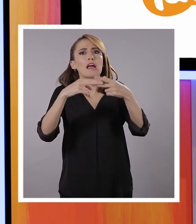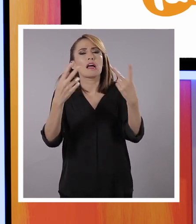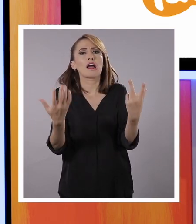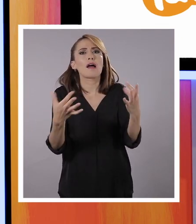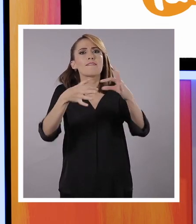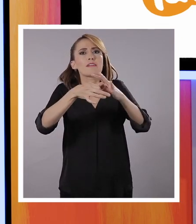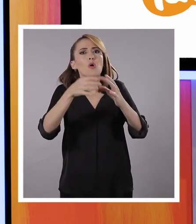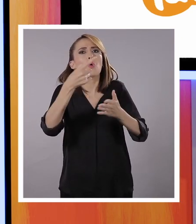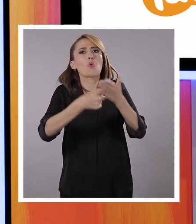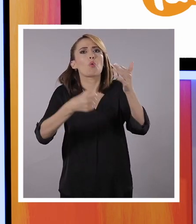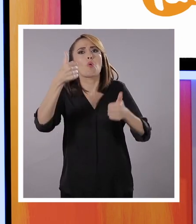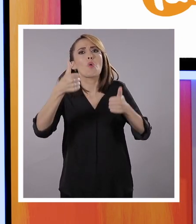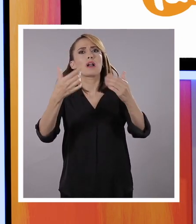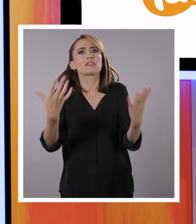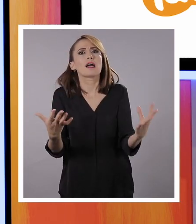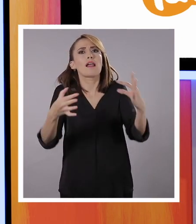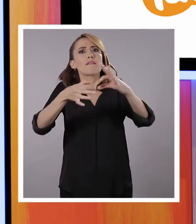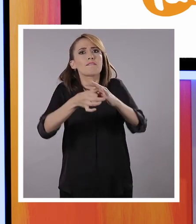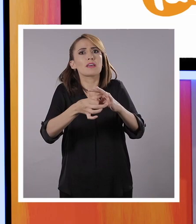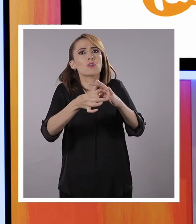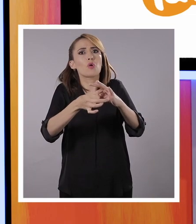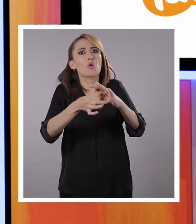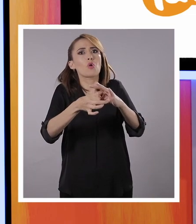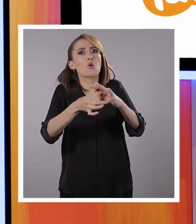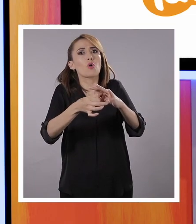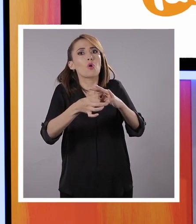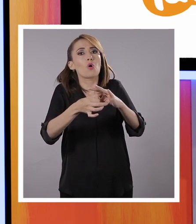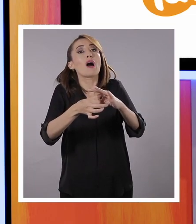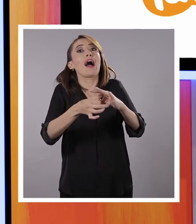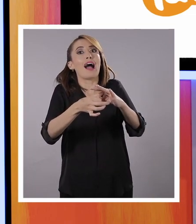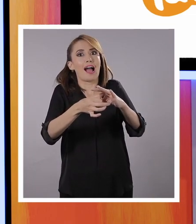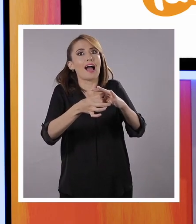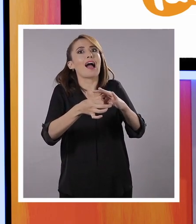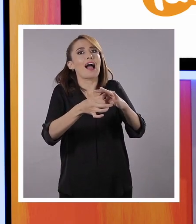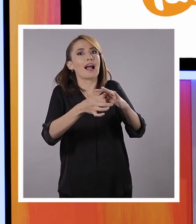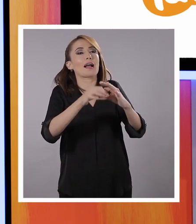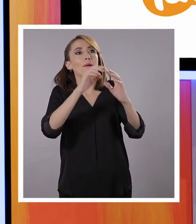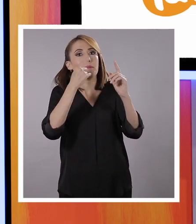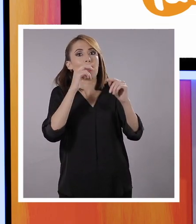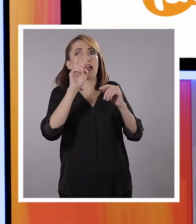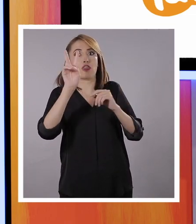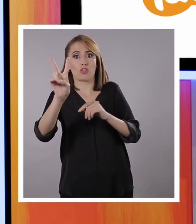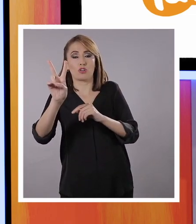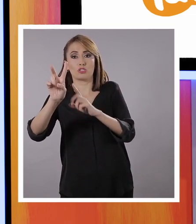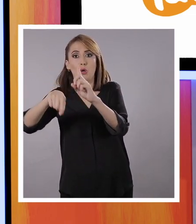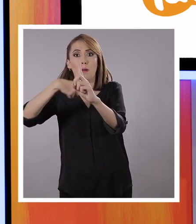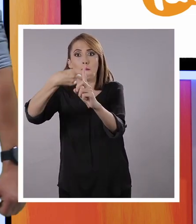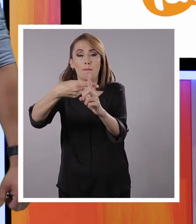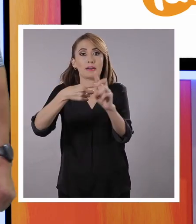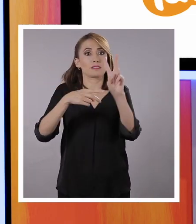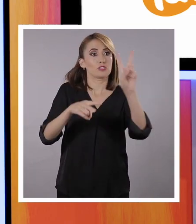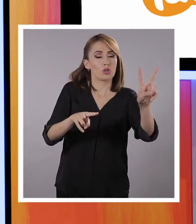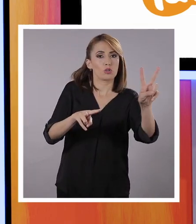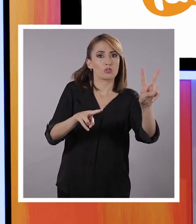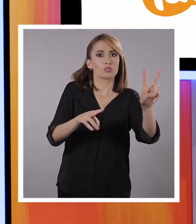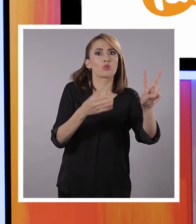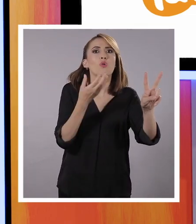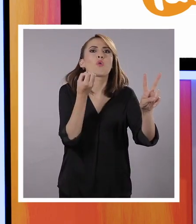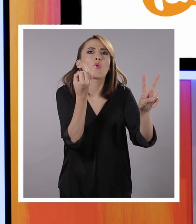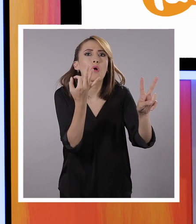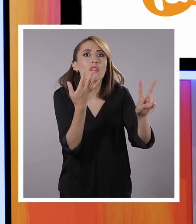creen que debemos hacer? ¡Así es! Debemos sumarle 2. Veamos si es que es